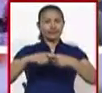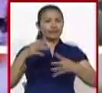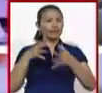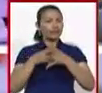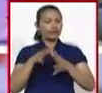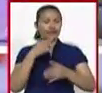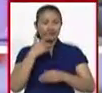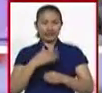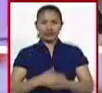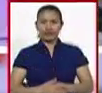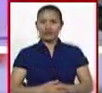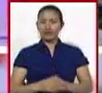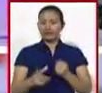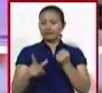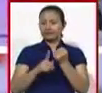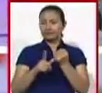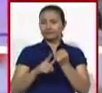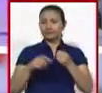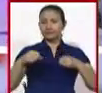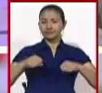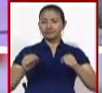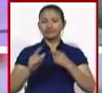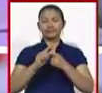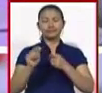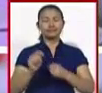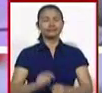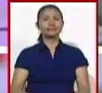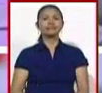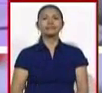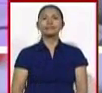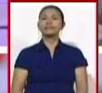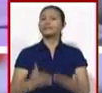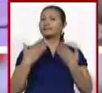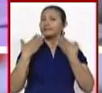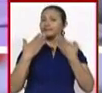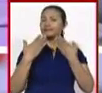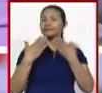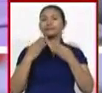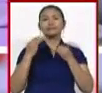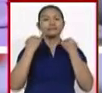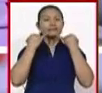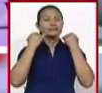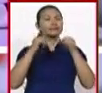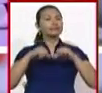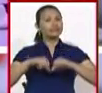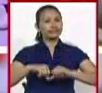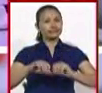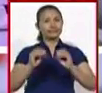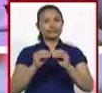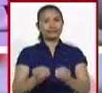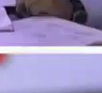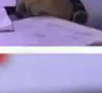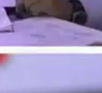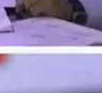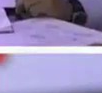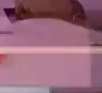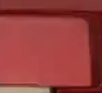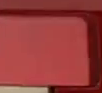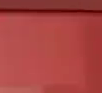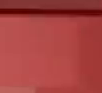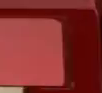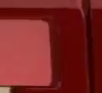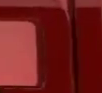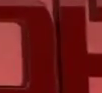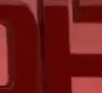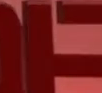medidas? Sí, lo decía el dirigente del sector de los mototaxistas. Gracias, Luis, por ese reporte. Vamos a continuar con más.